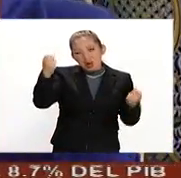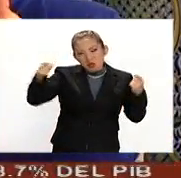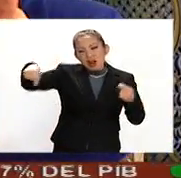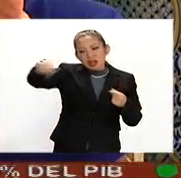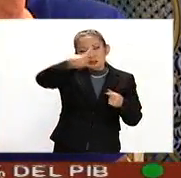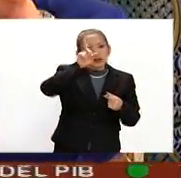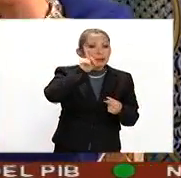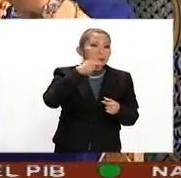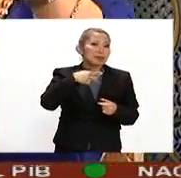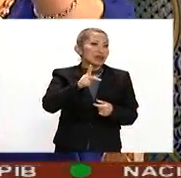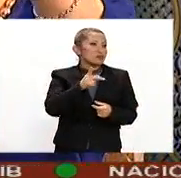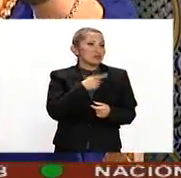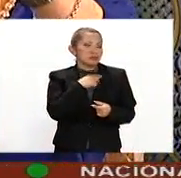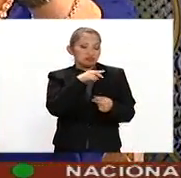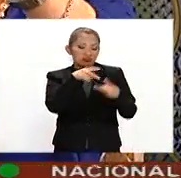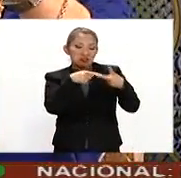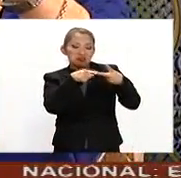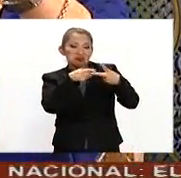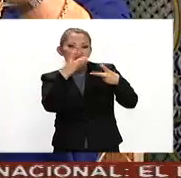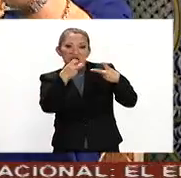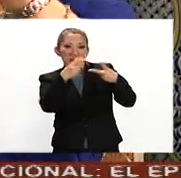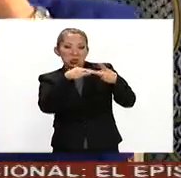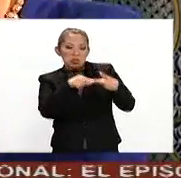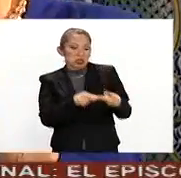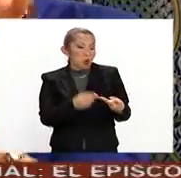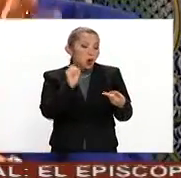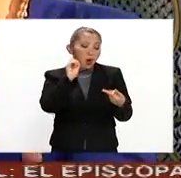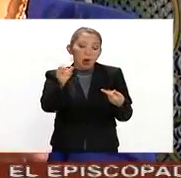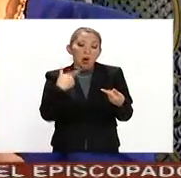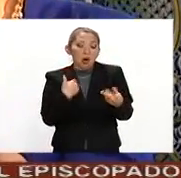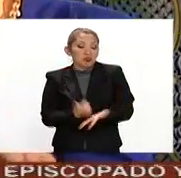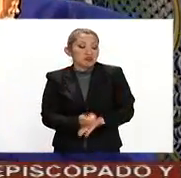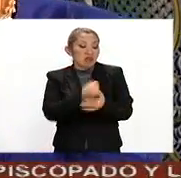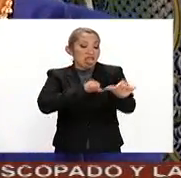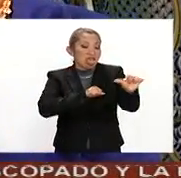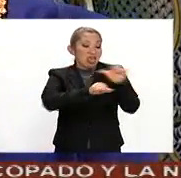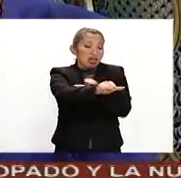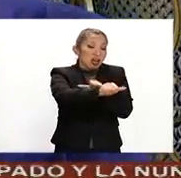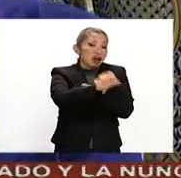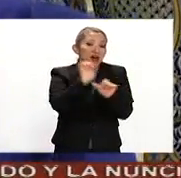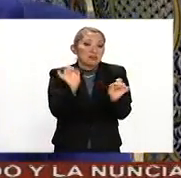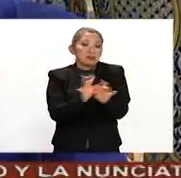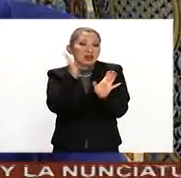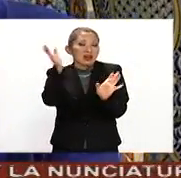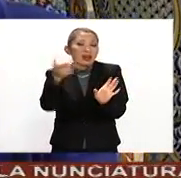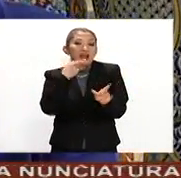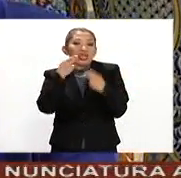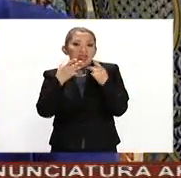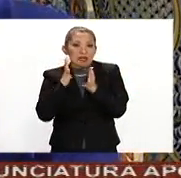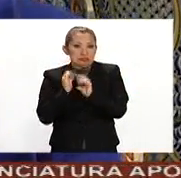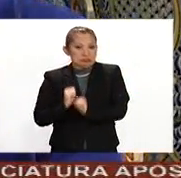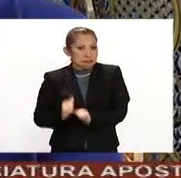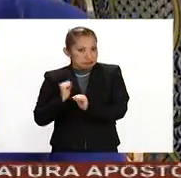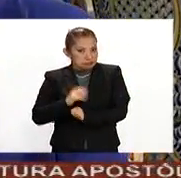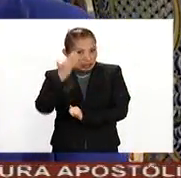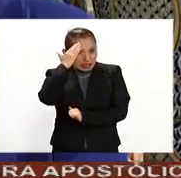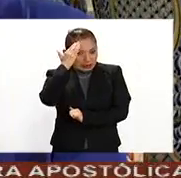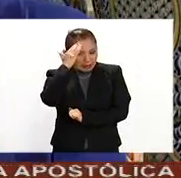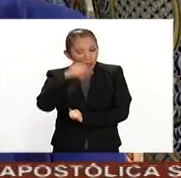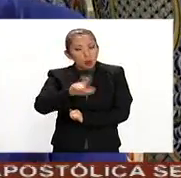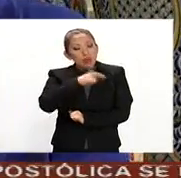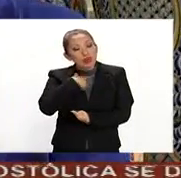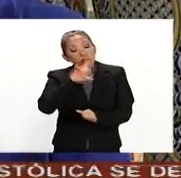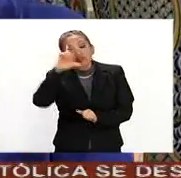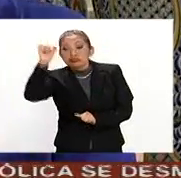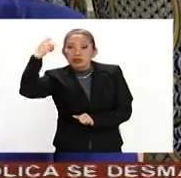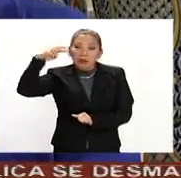mujeres, pero todas éramos las segundas o las sustitutas del conductor, del titular, cuando